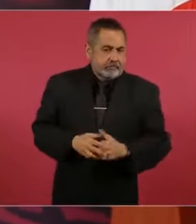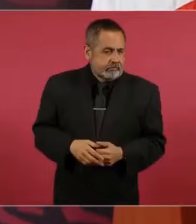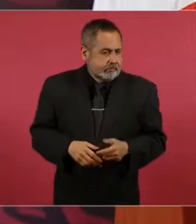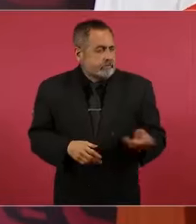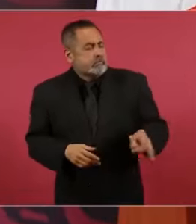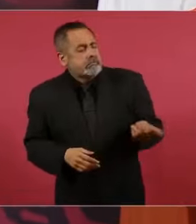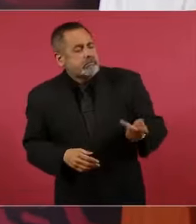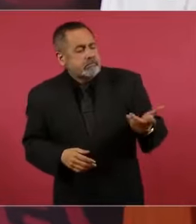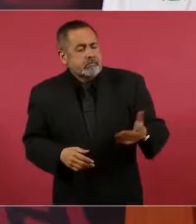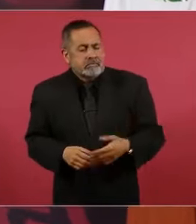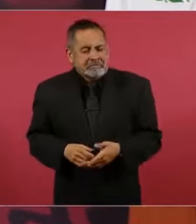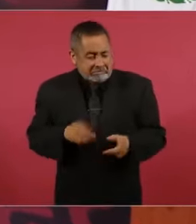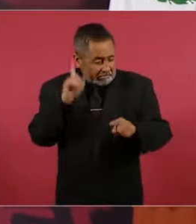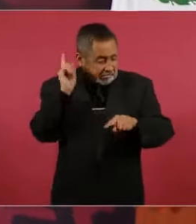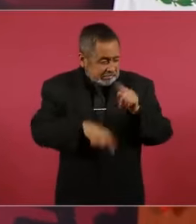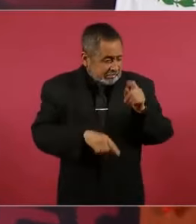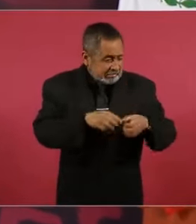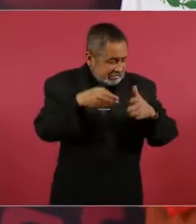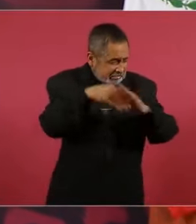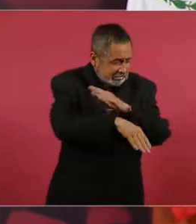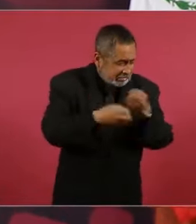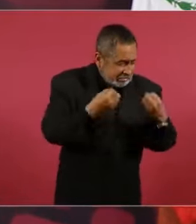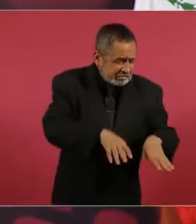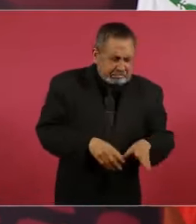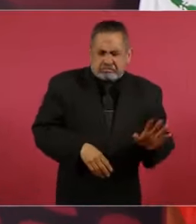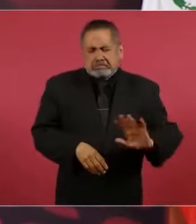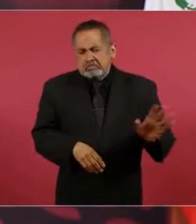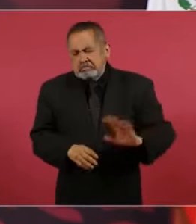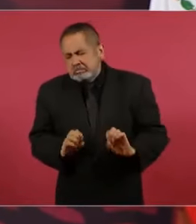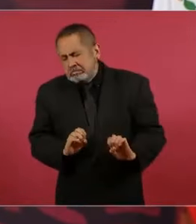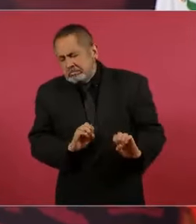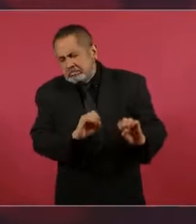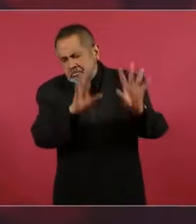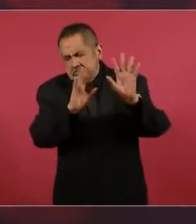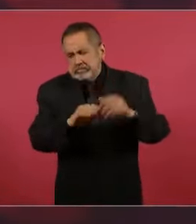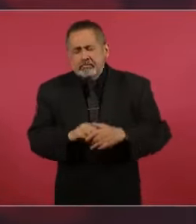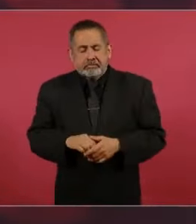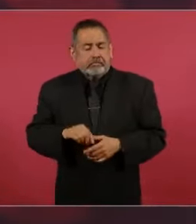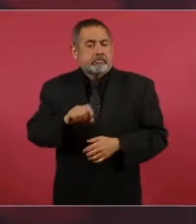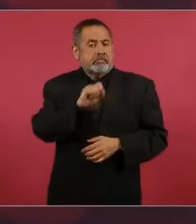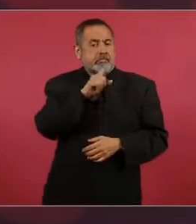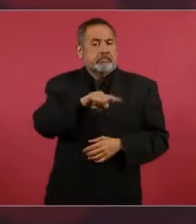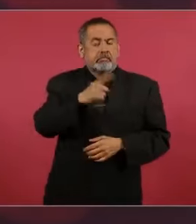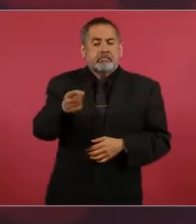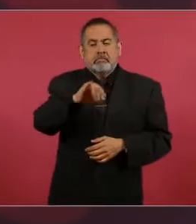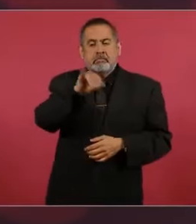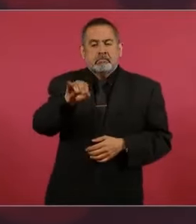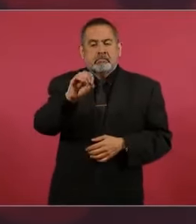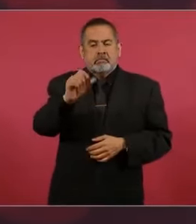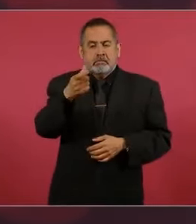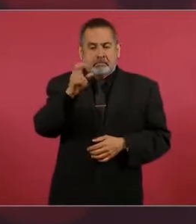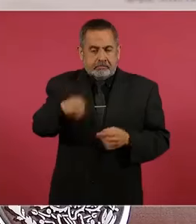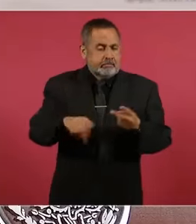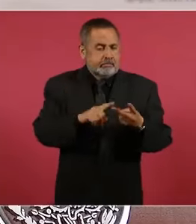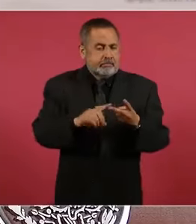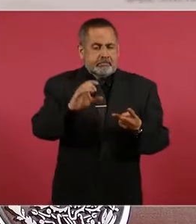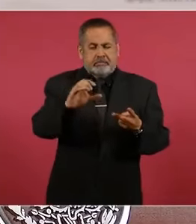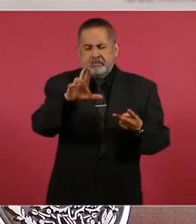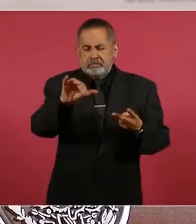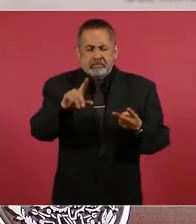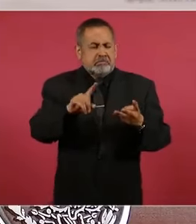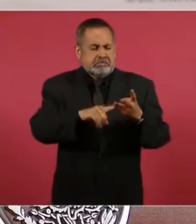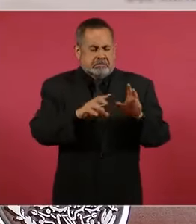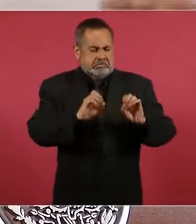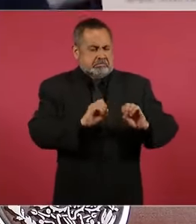¿Pero qué doblar de qué? Nada. Y a Joaquín tampoco, ni a Ciro, ni a